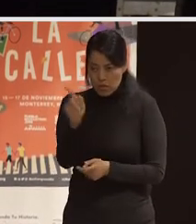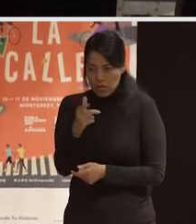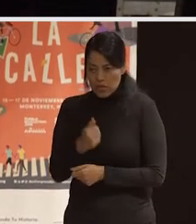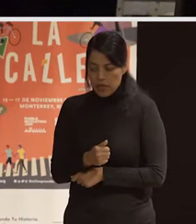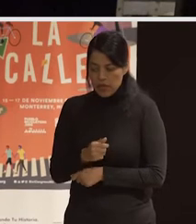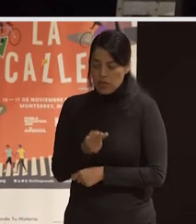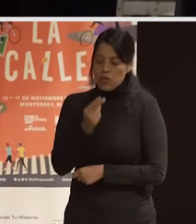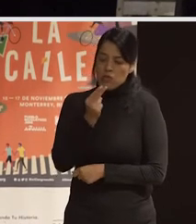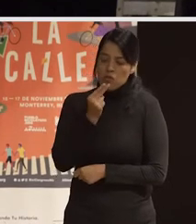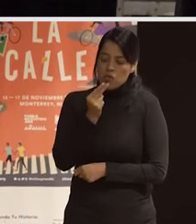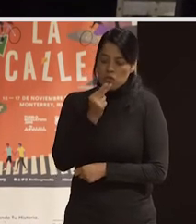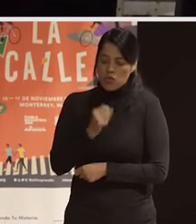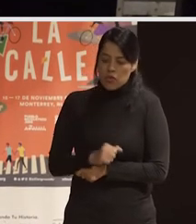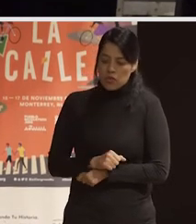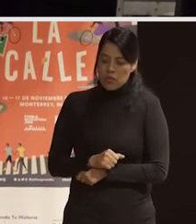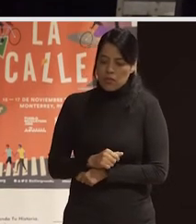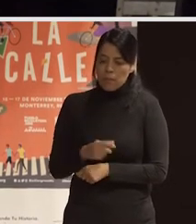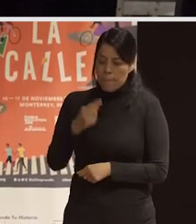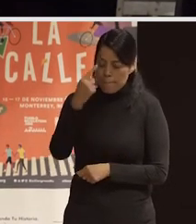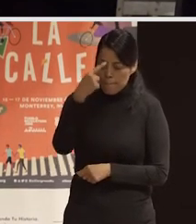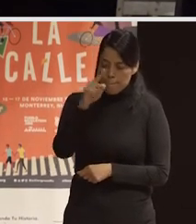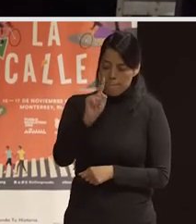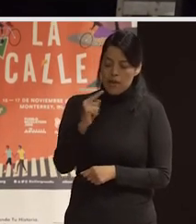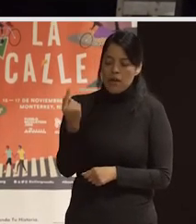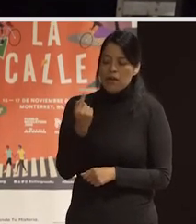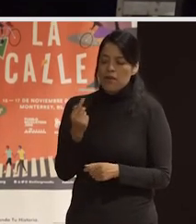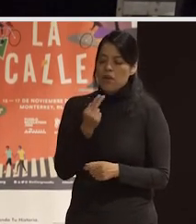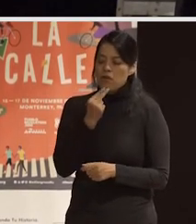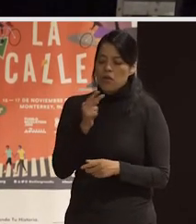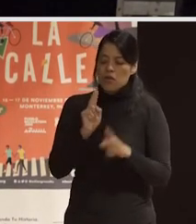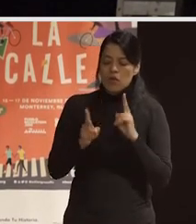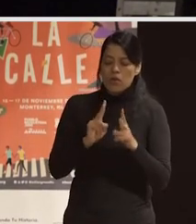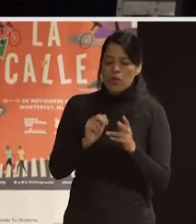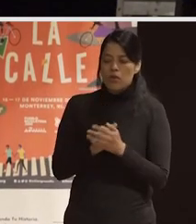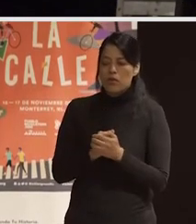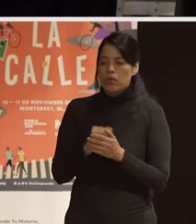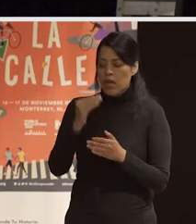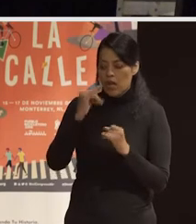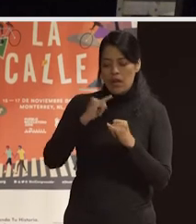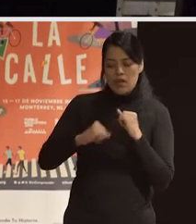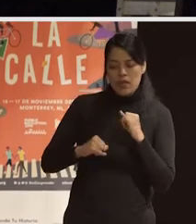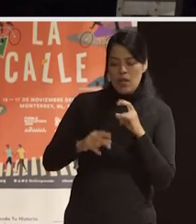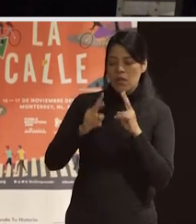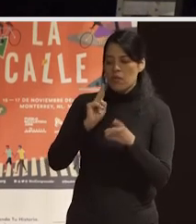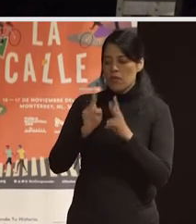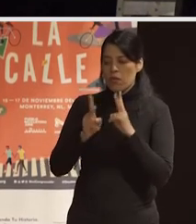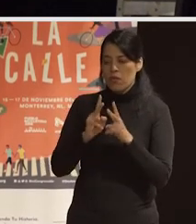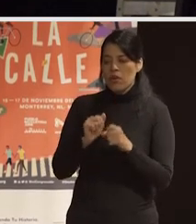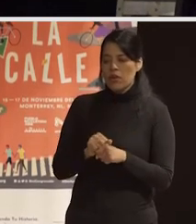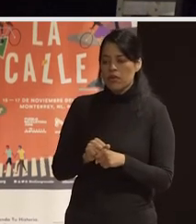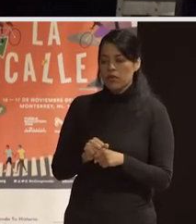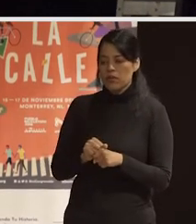usen como guía para esa conversación y al final habrá tiempo como para compartir un